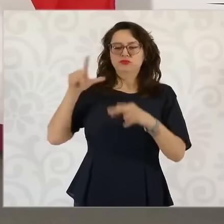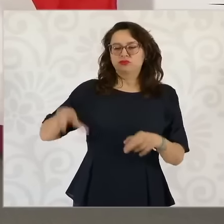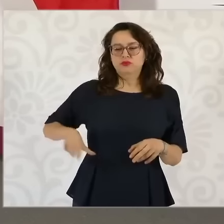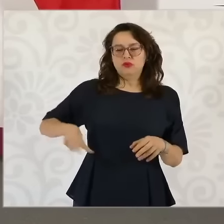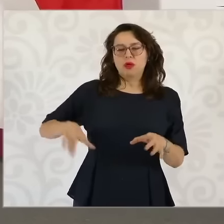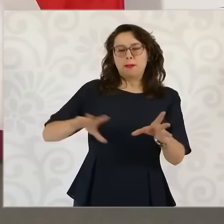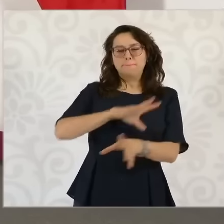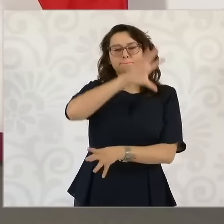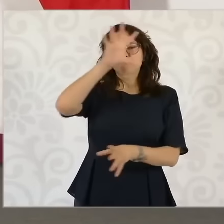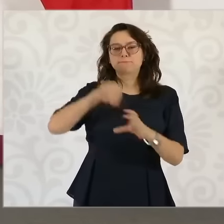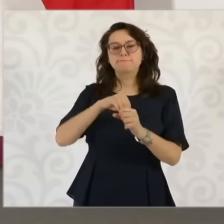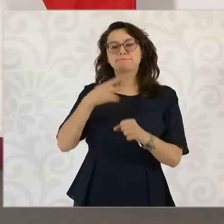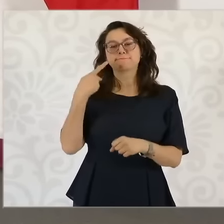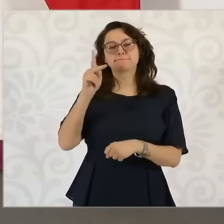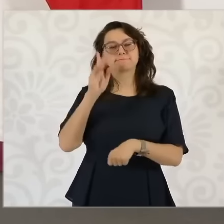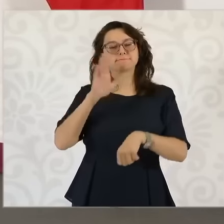en relaciones exteriores,